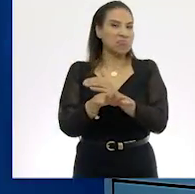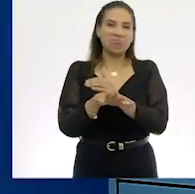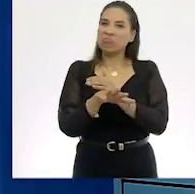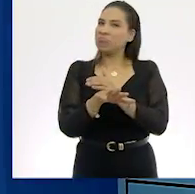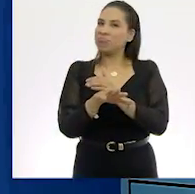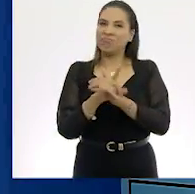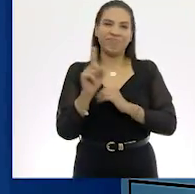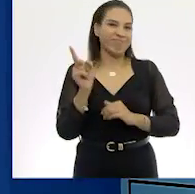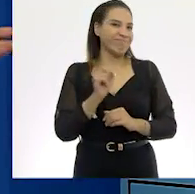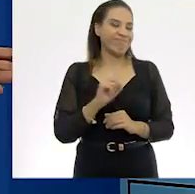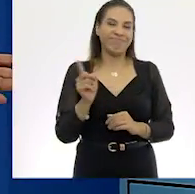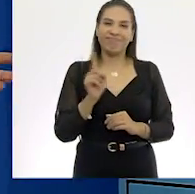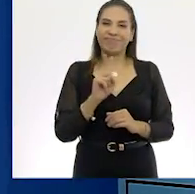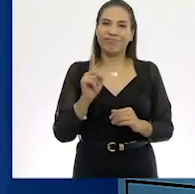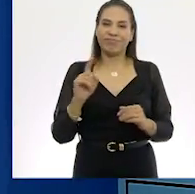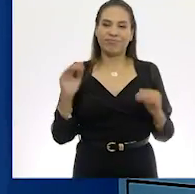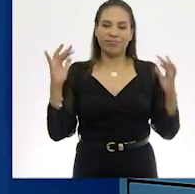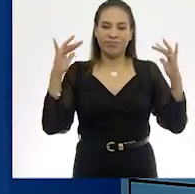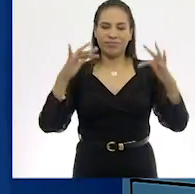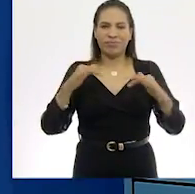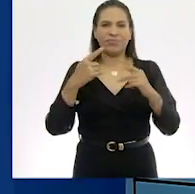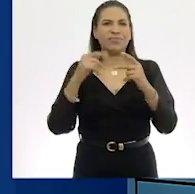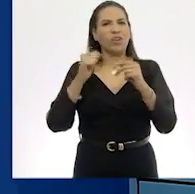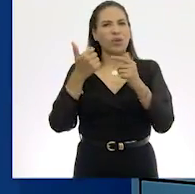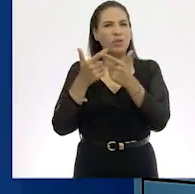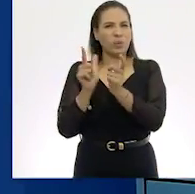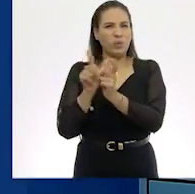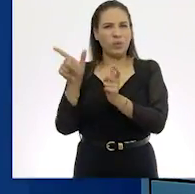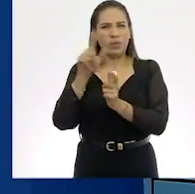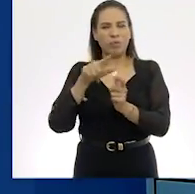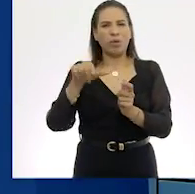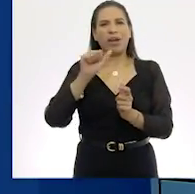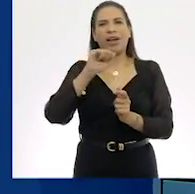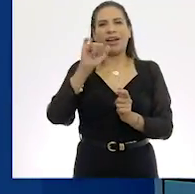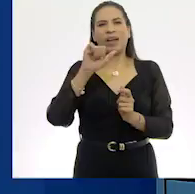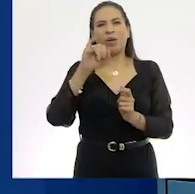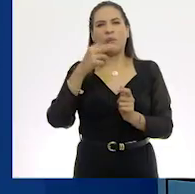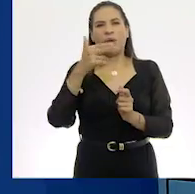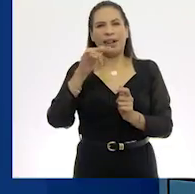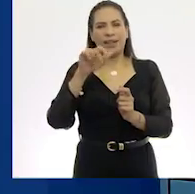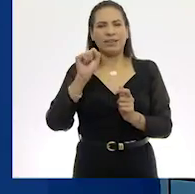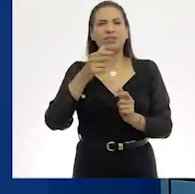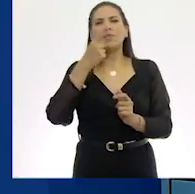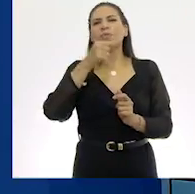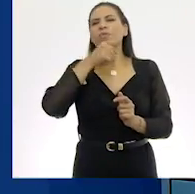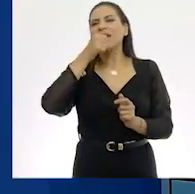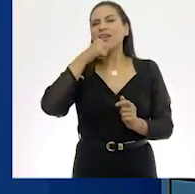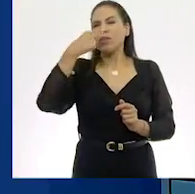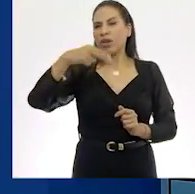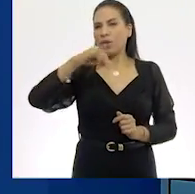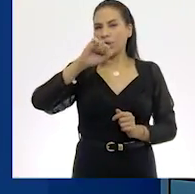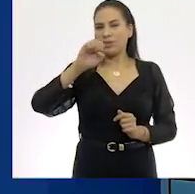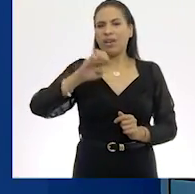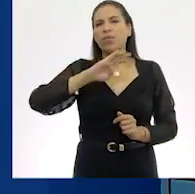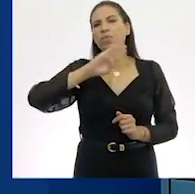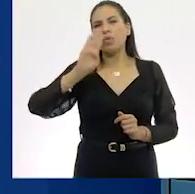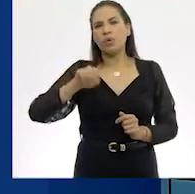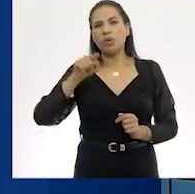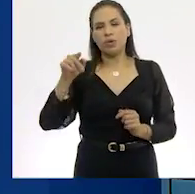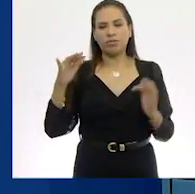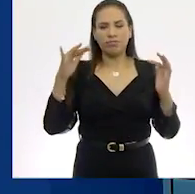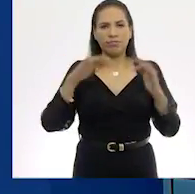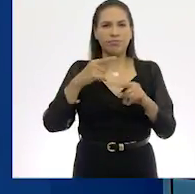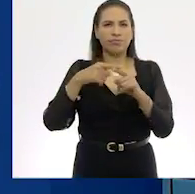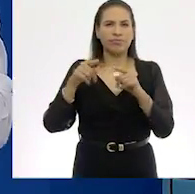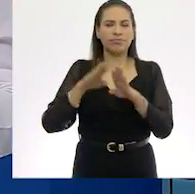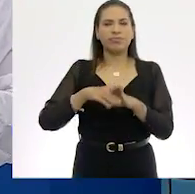así. Se reunieron los ajahuales con un viejo llamado José, que ya murió. Estos ajahuales llamaron a unas